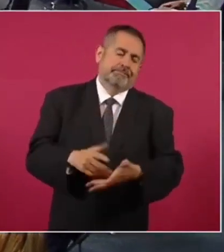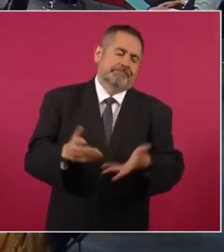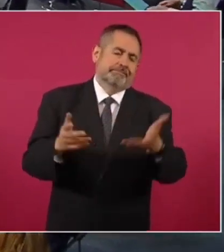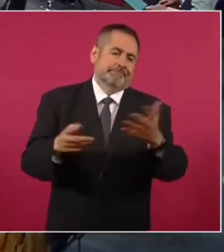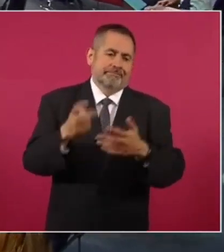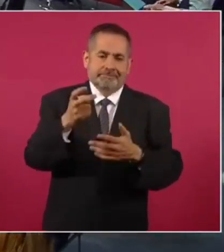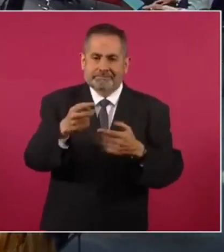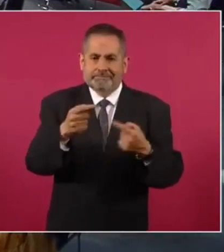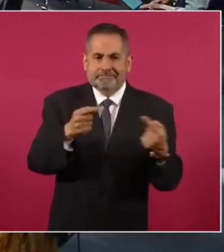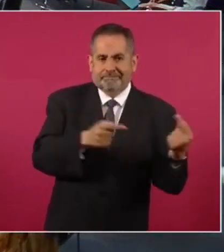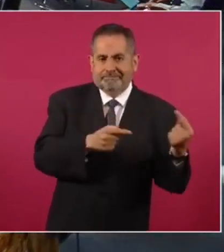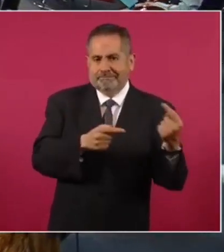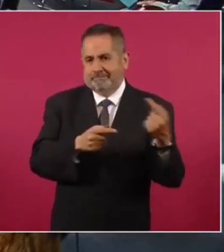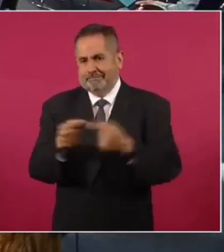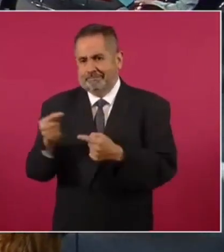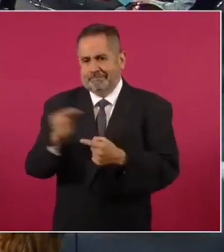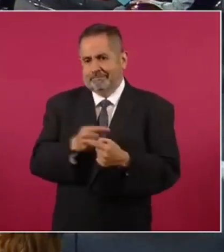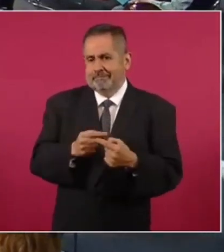entonces